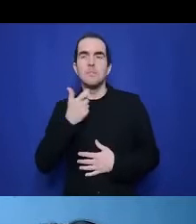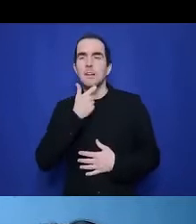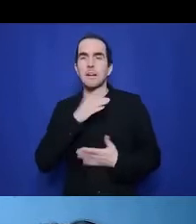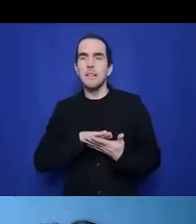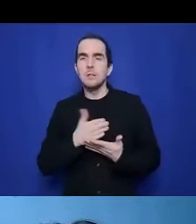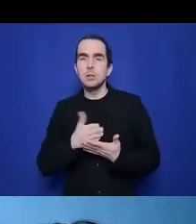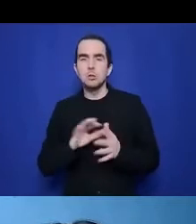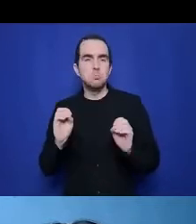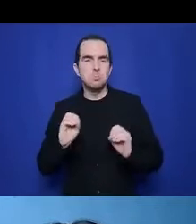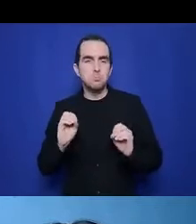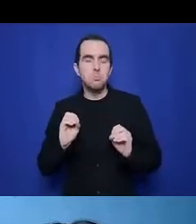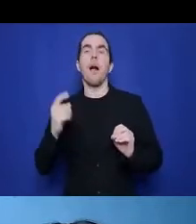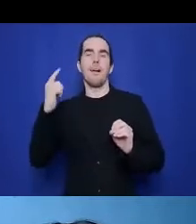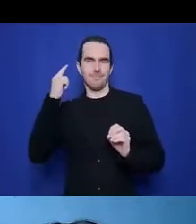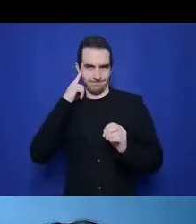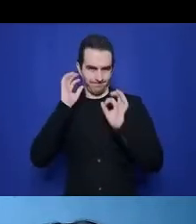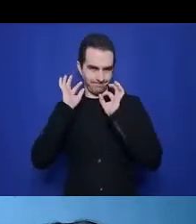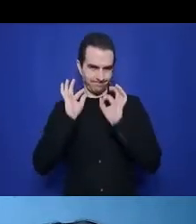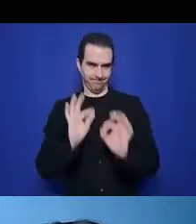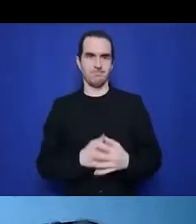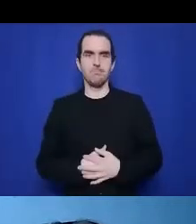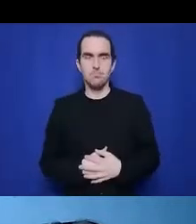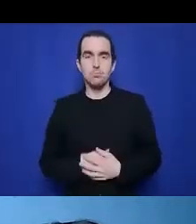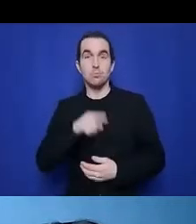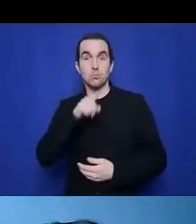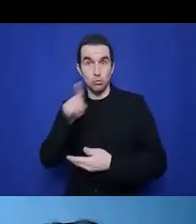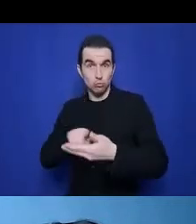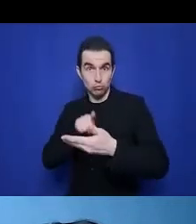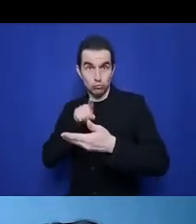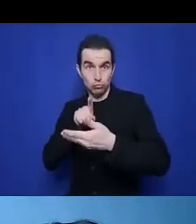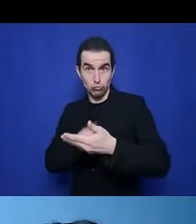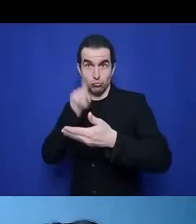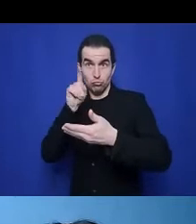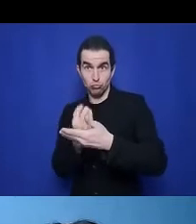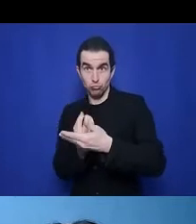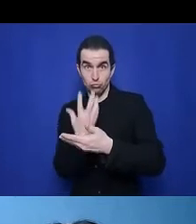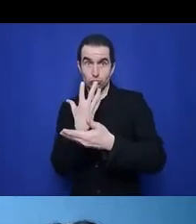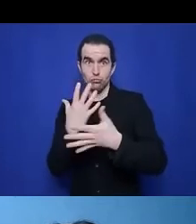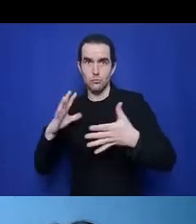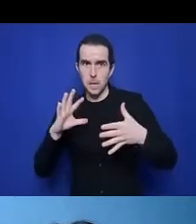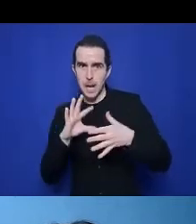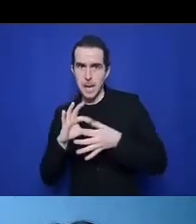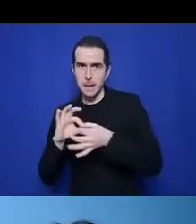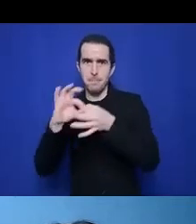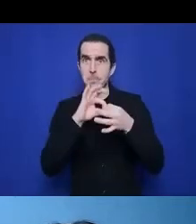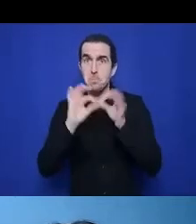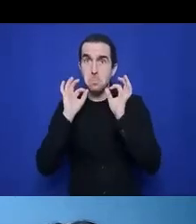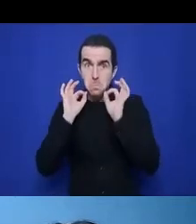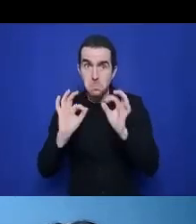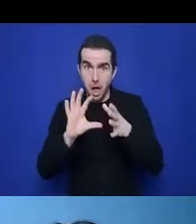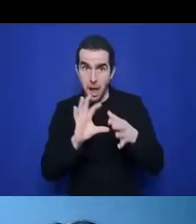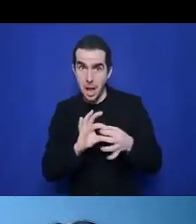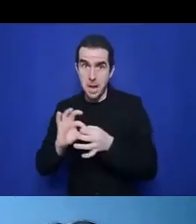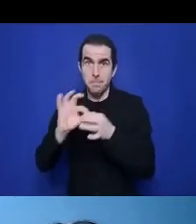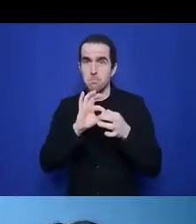select audio captions o description, lengua de closed captions, señas. or sign Elijamos language. audiodescripción. Let's select Se sienta audio junto a unas description. galletas. Una anciana